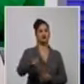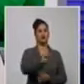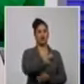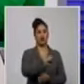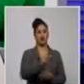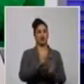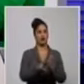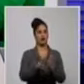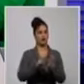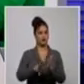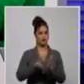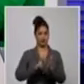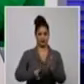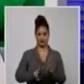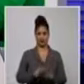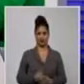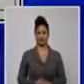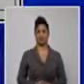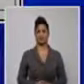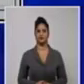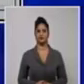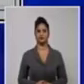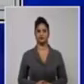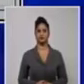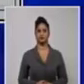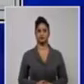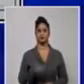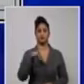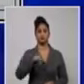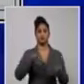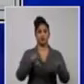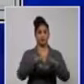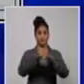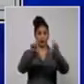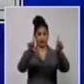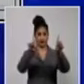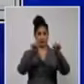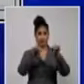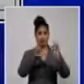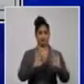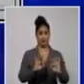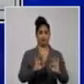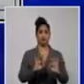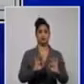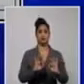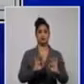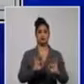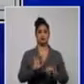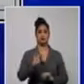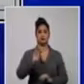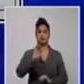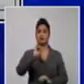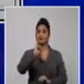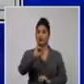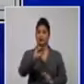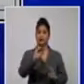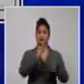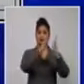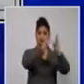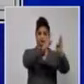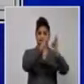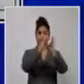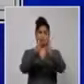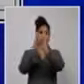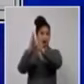hacía unos gráficos donde se comporta la curva de las provincias seleccionadas. La primera